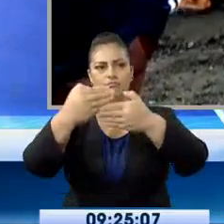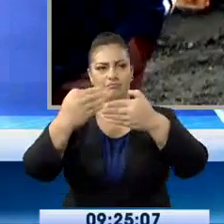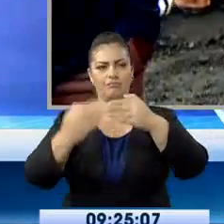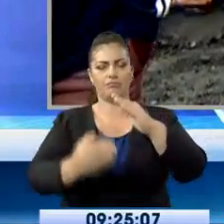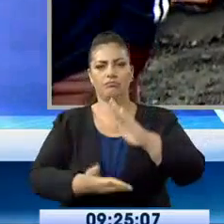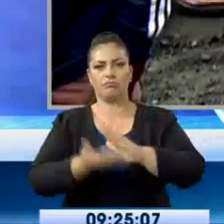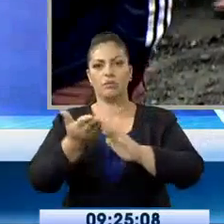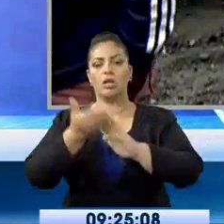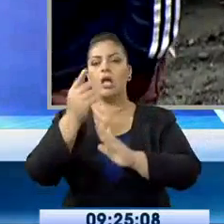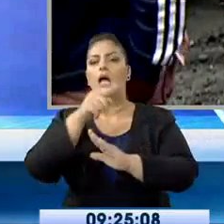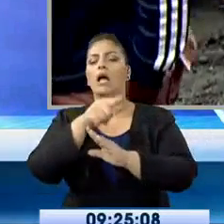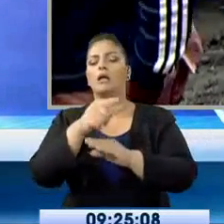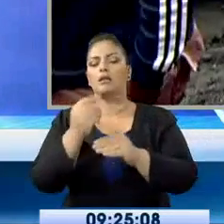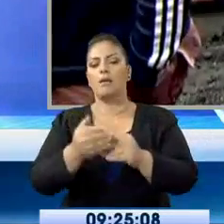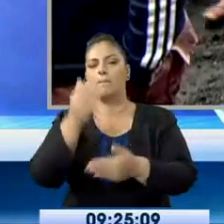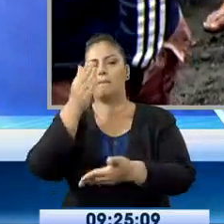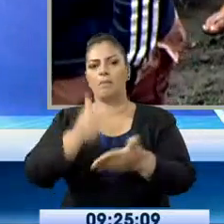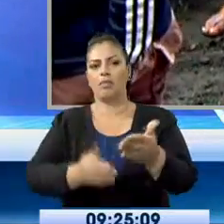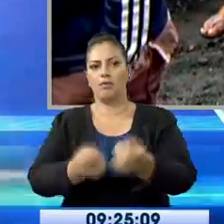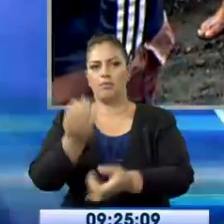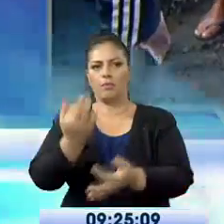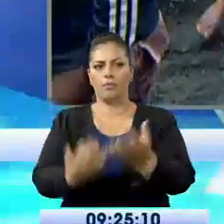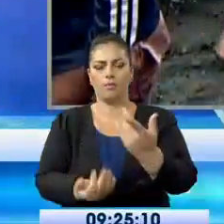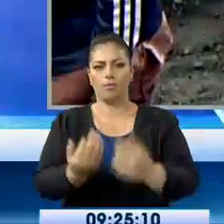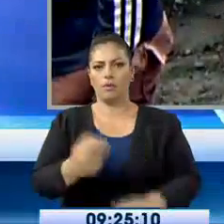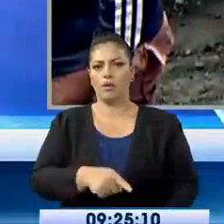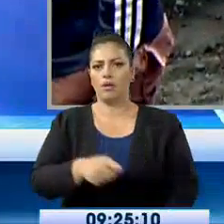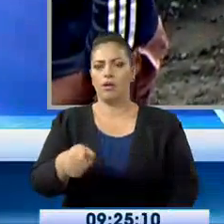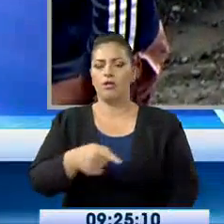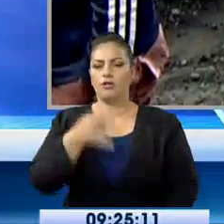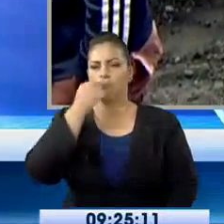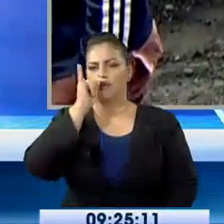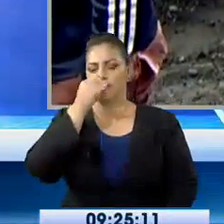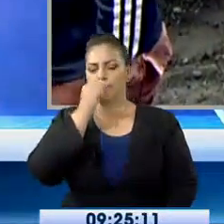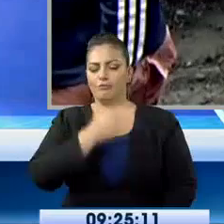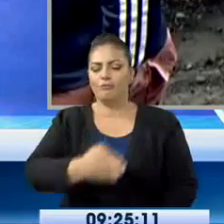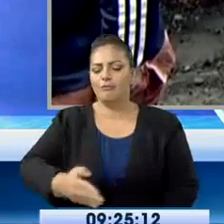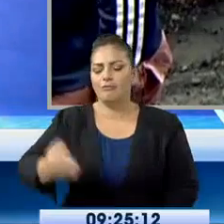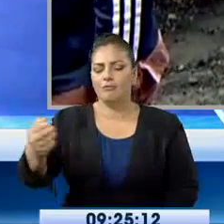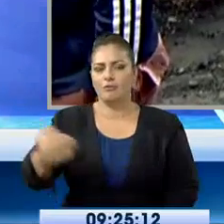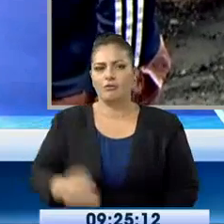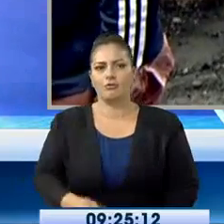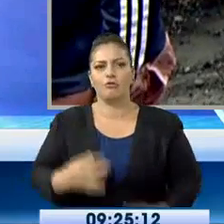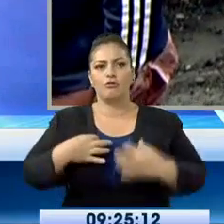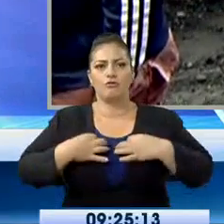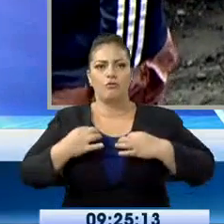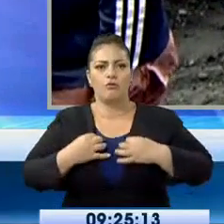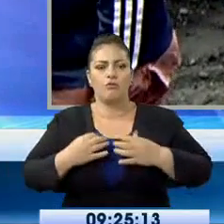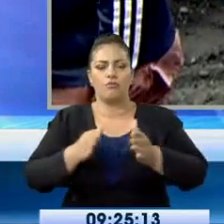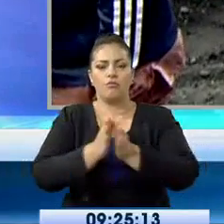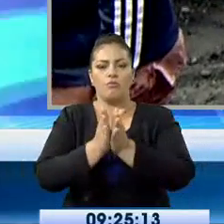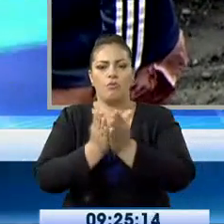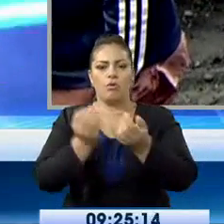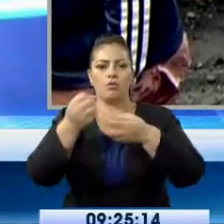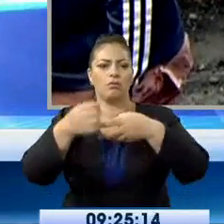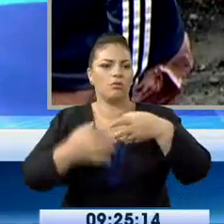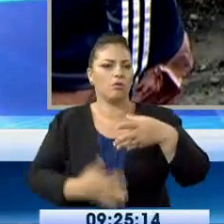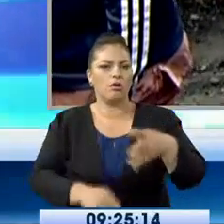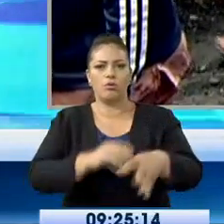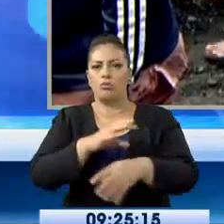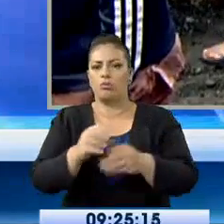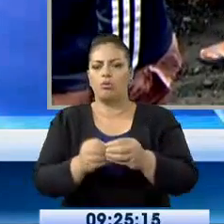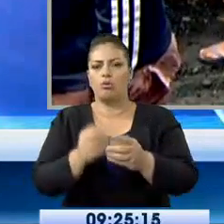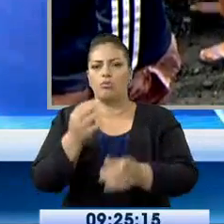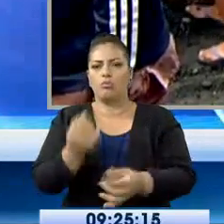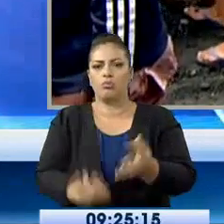estaba la ropa, los uniformes de los chicos, sus útiles escolares, lo que se perdió en su totalidad. Por ello, están